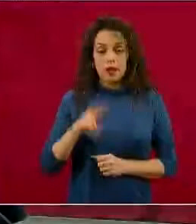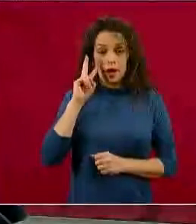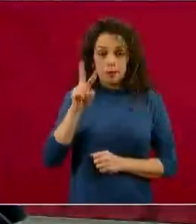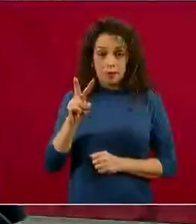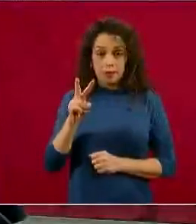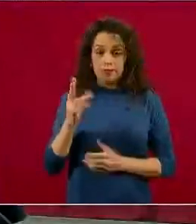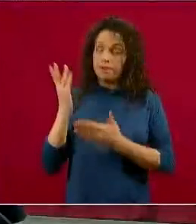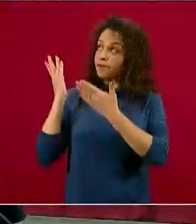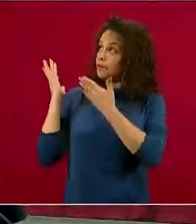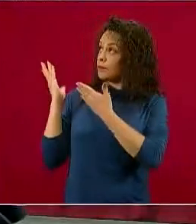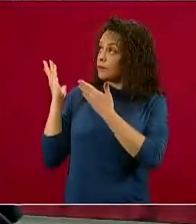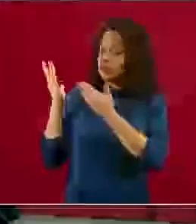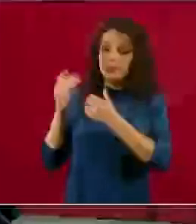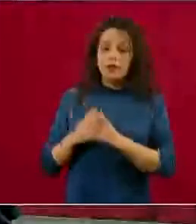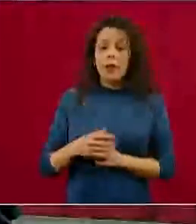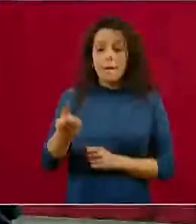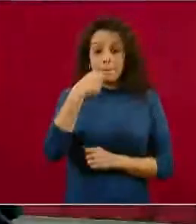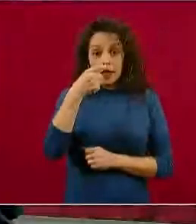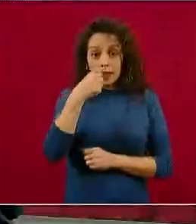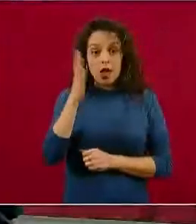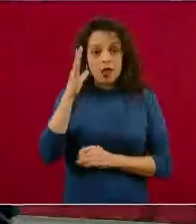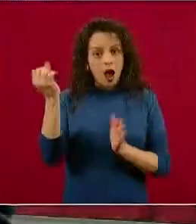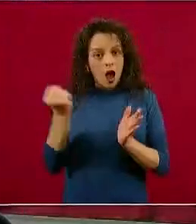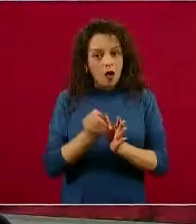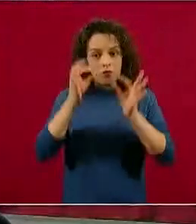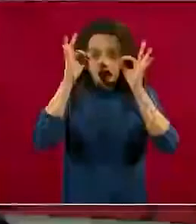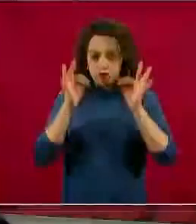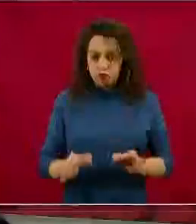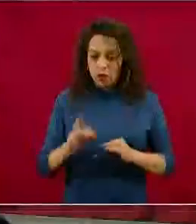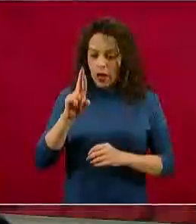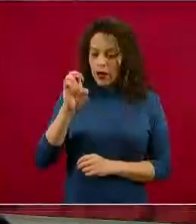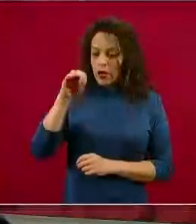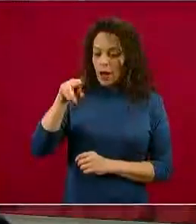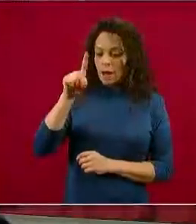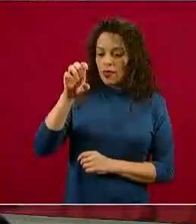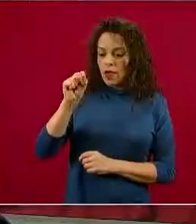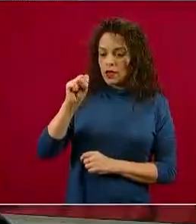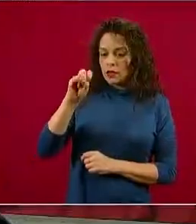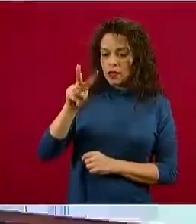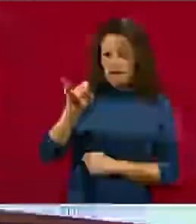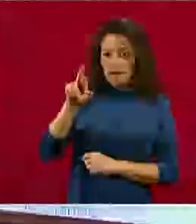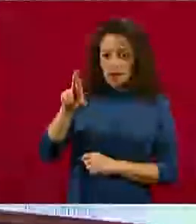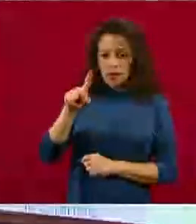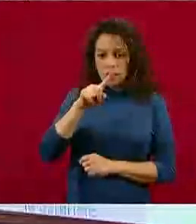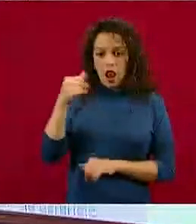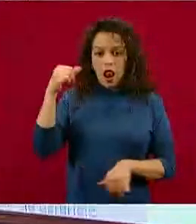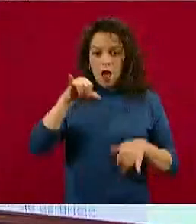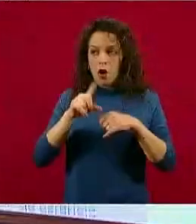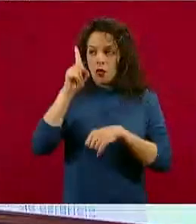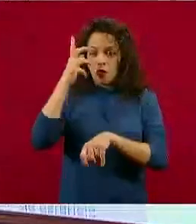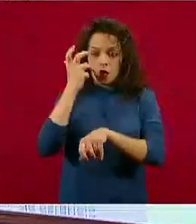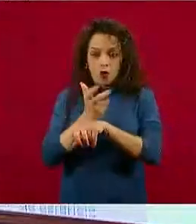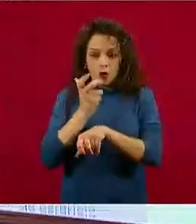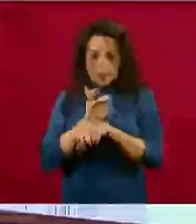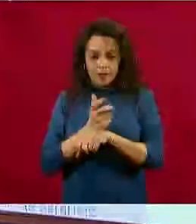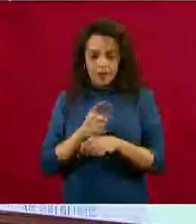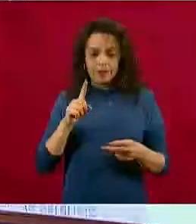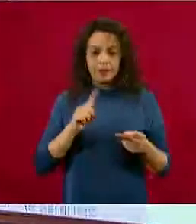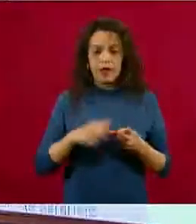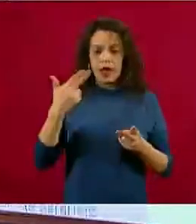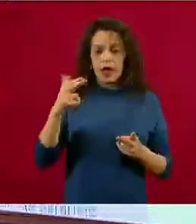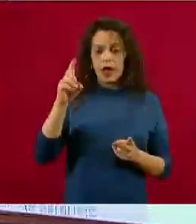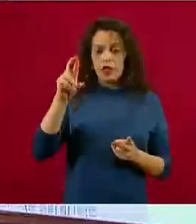fármacos, Remdesivir, este es un fármaco de patente del laboratorio Gilead, un laboratorio de Estados Unidos,